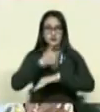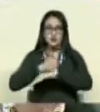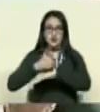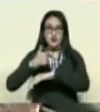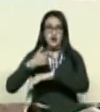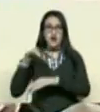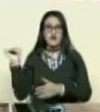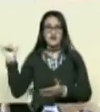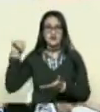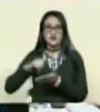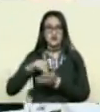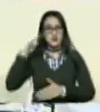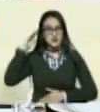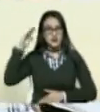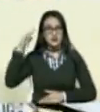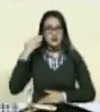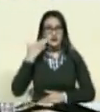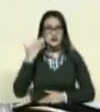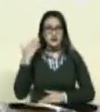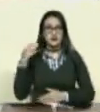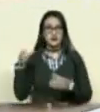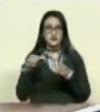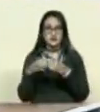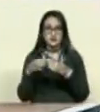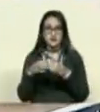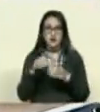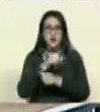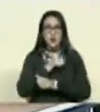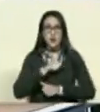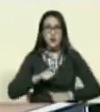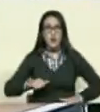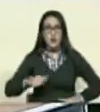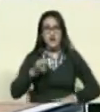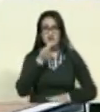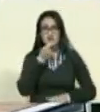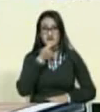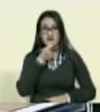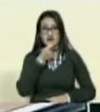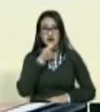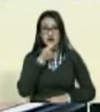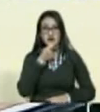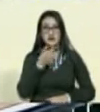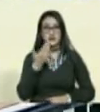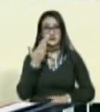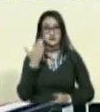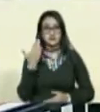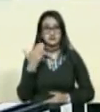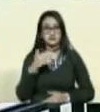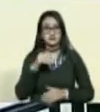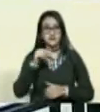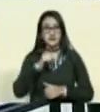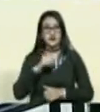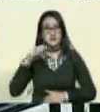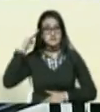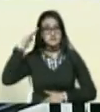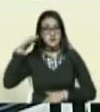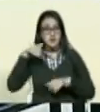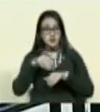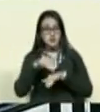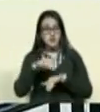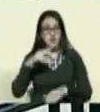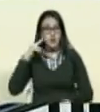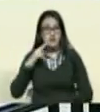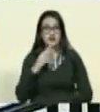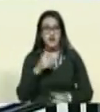de la Aviación Militar Bolivariana, comandante general de la Guardia Nacional Bolivariana, comandante general de la Milicia Nacional